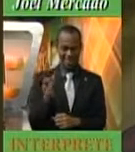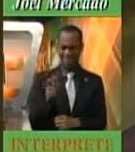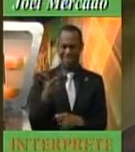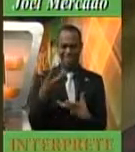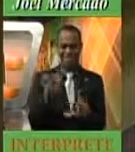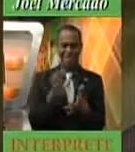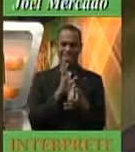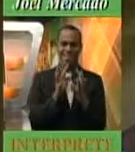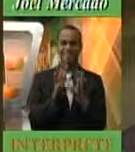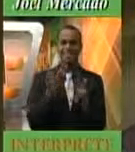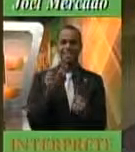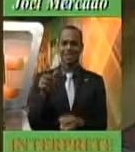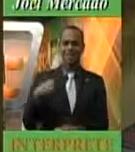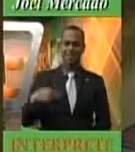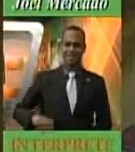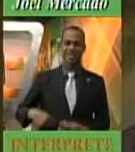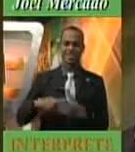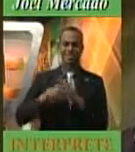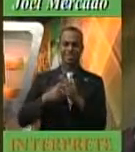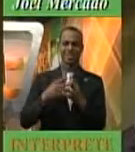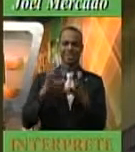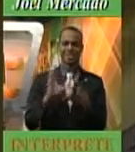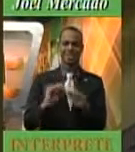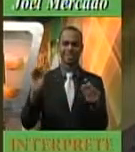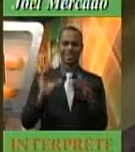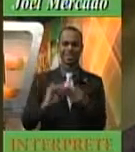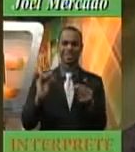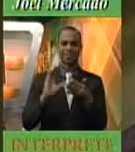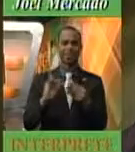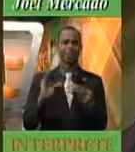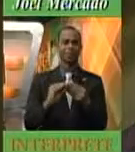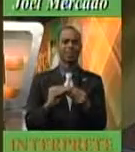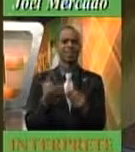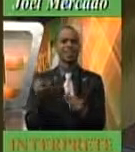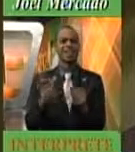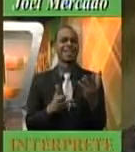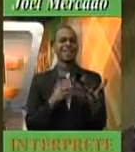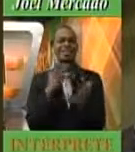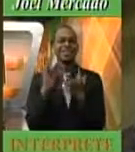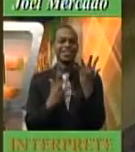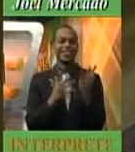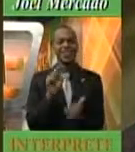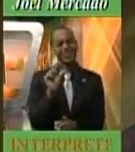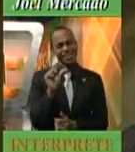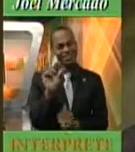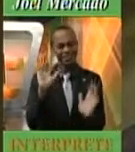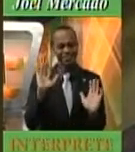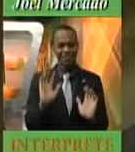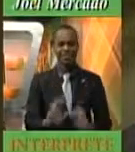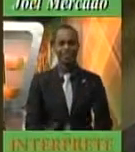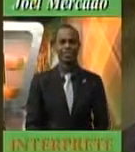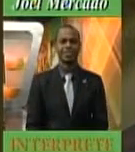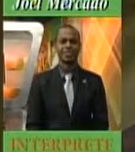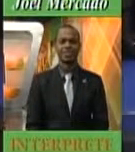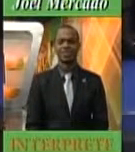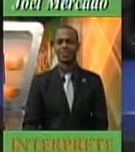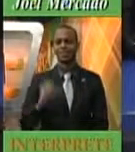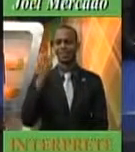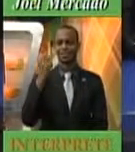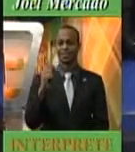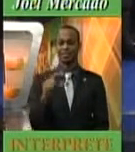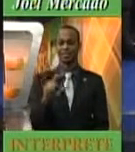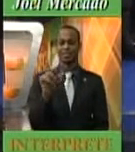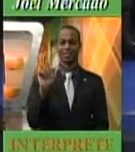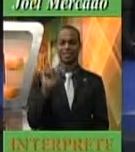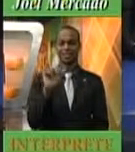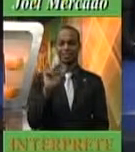imagino, quien arranque, porque ella es medio tímida. Ramón, bueno, lo que pasa es que Antonella se